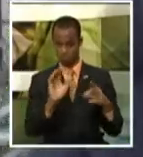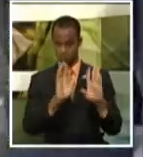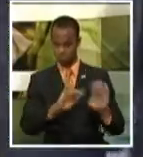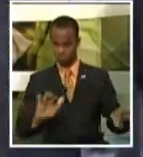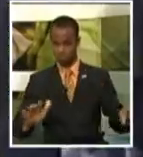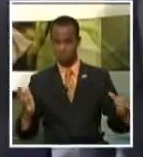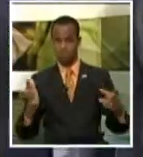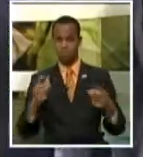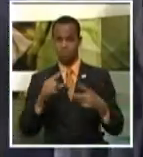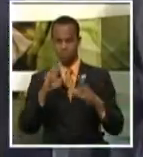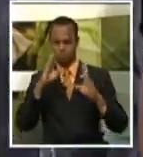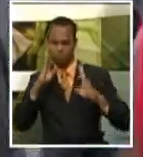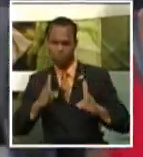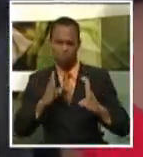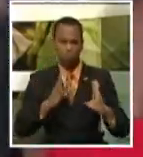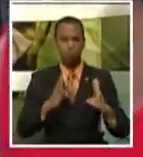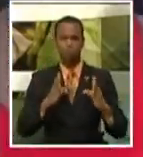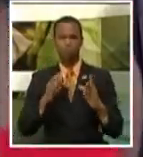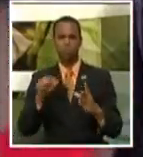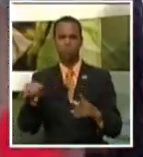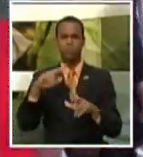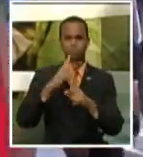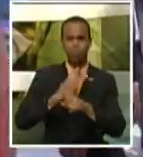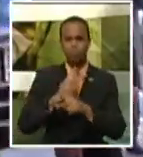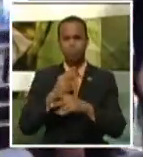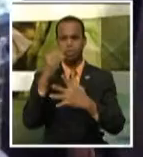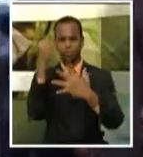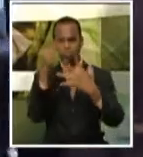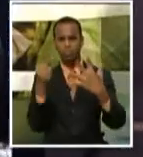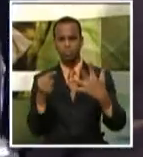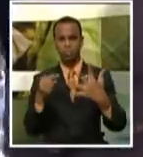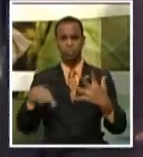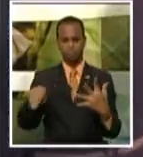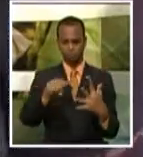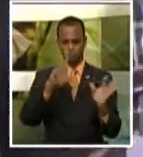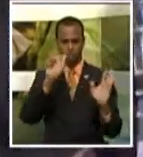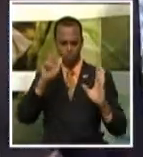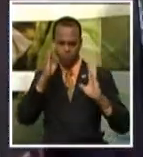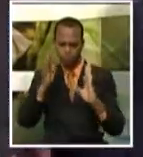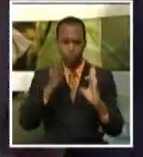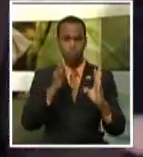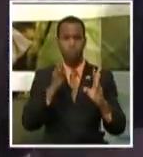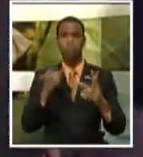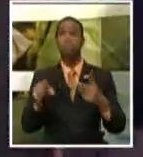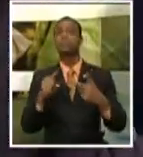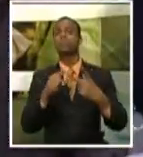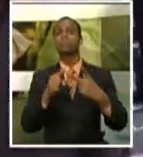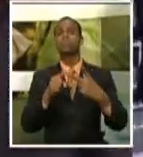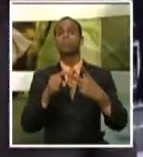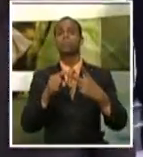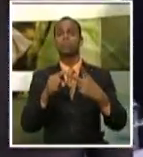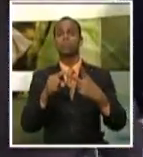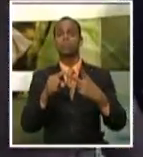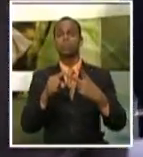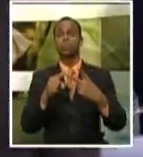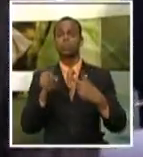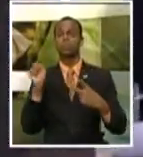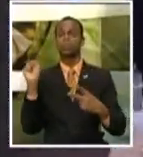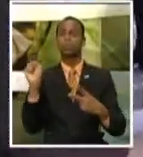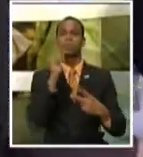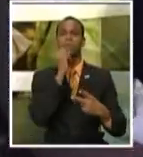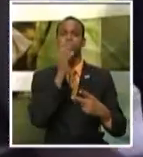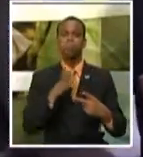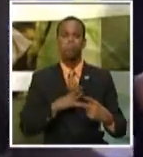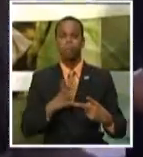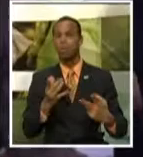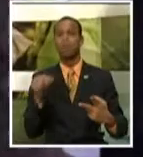y todas las atenciones y cuidados que merecen, y el de las mujeres, el de